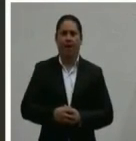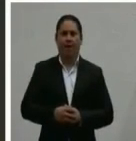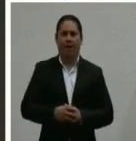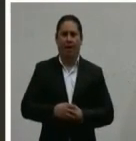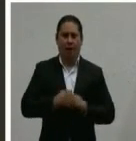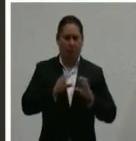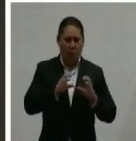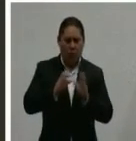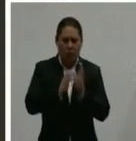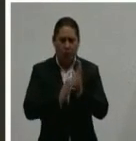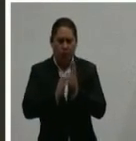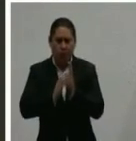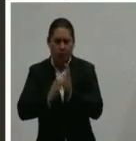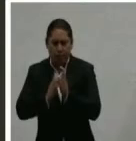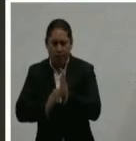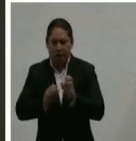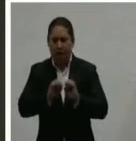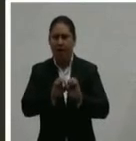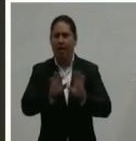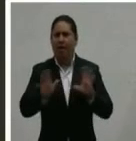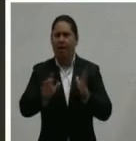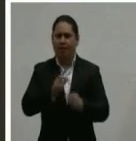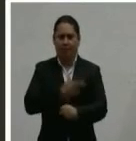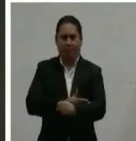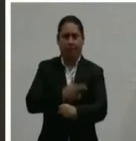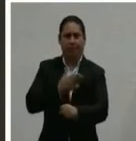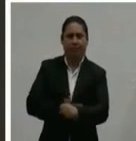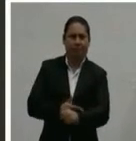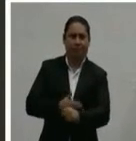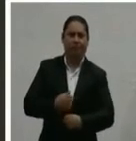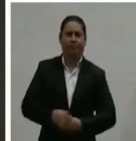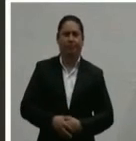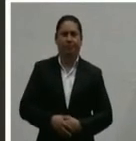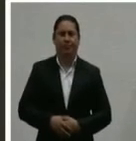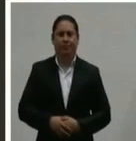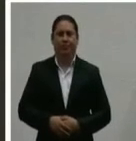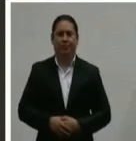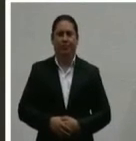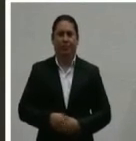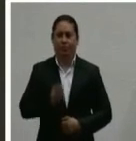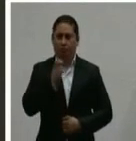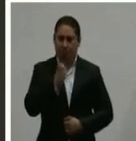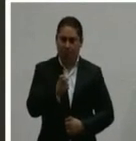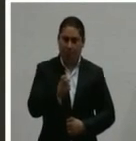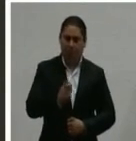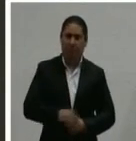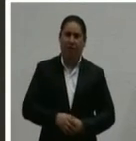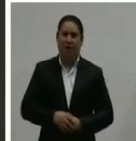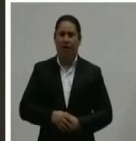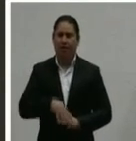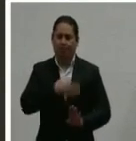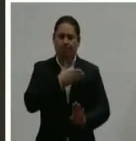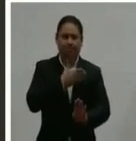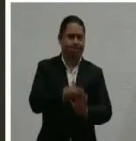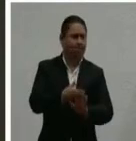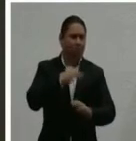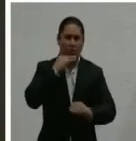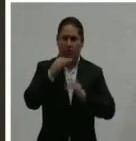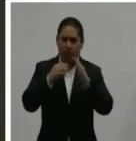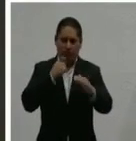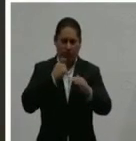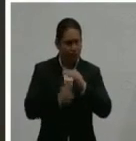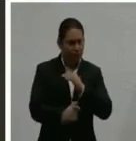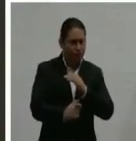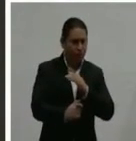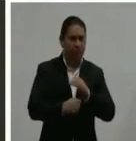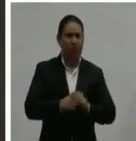austeridad, transparencia y honestidad, de tal forma que combate la corrupción